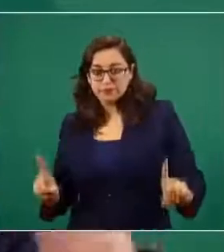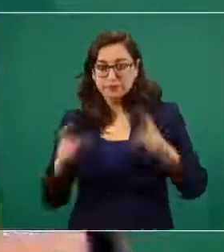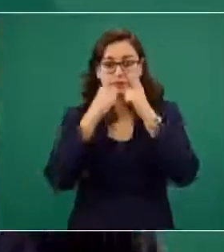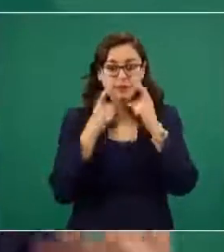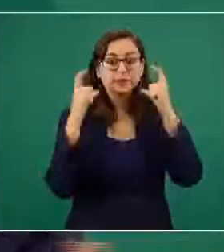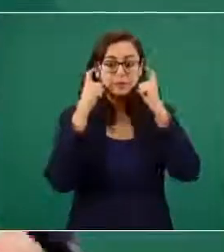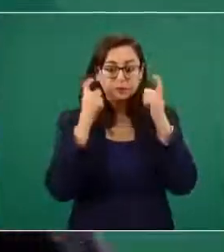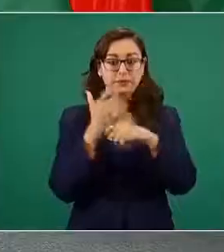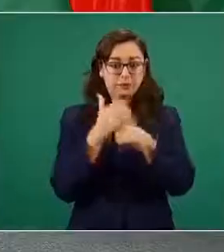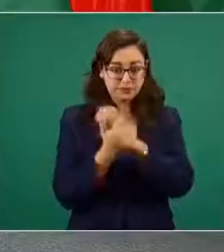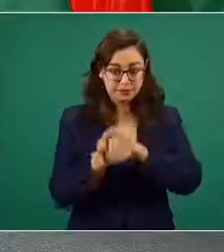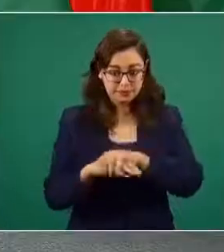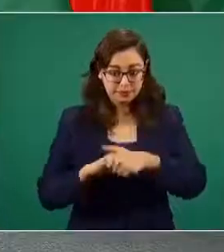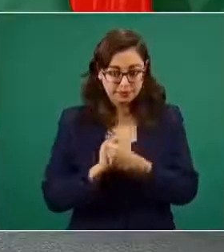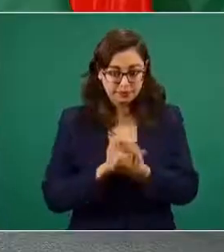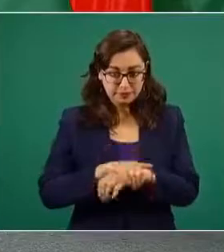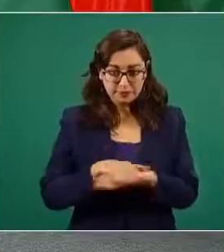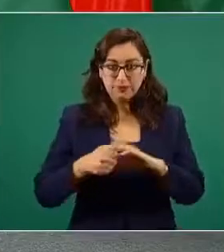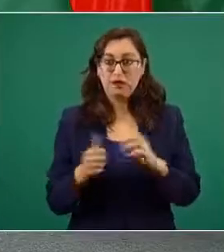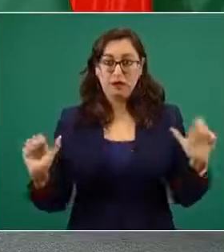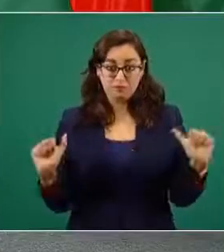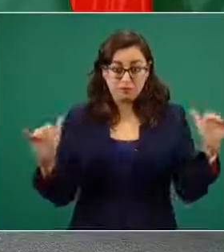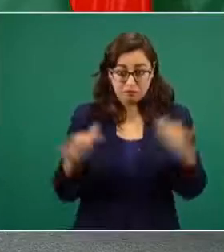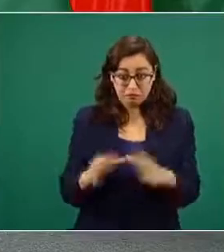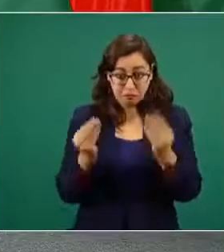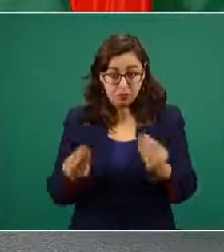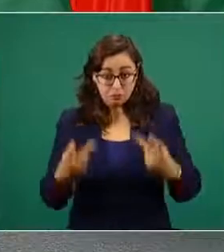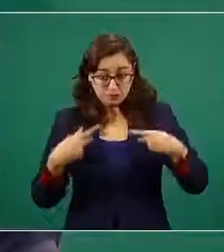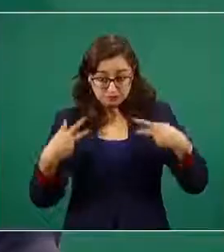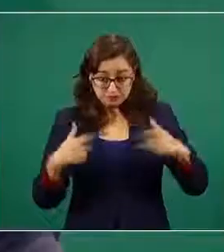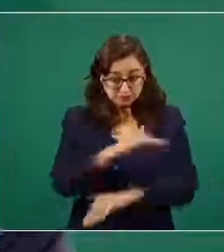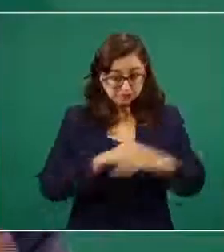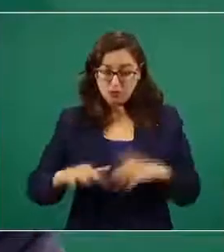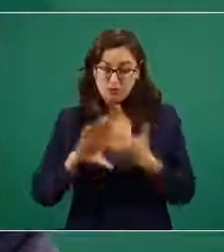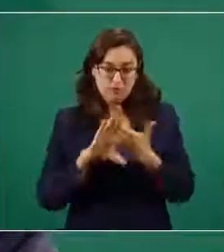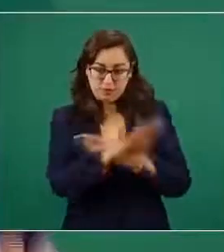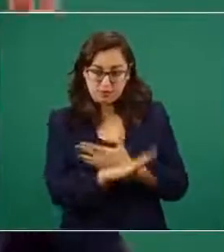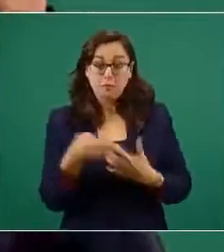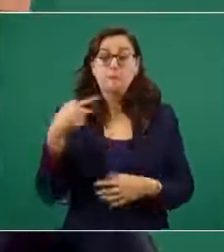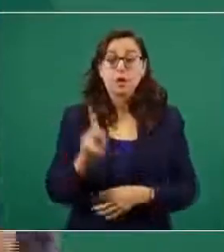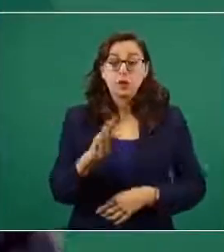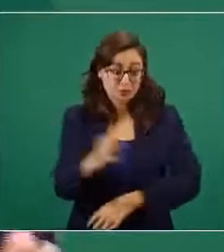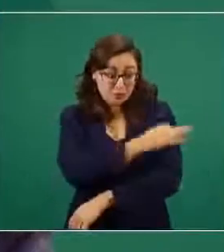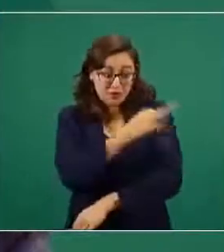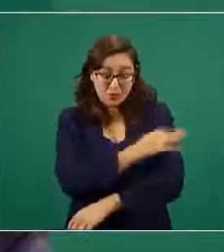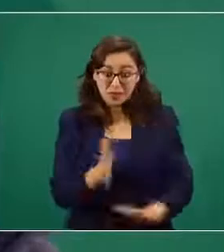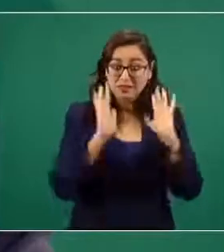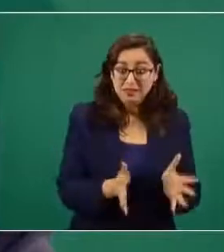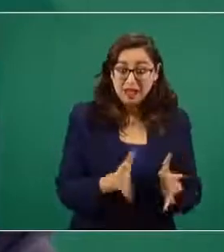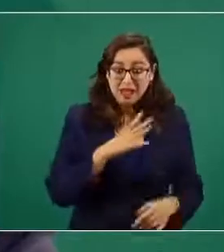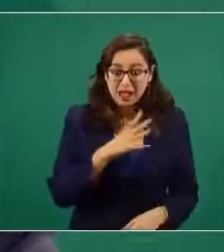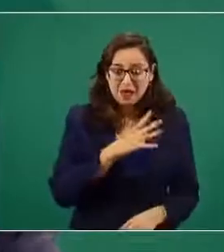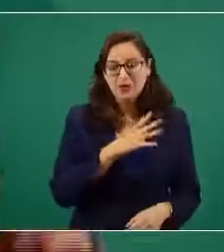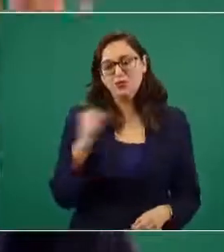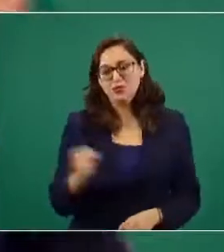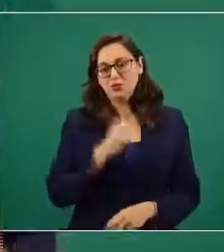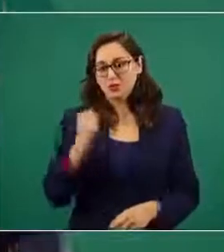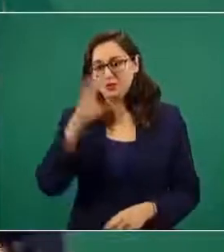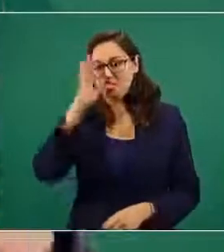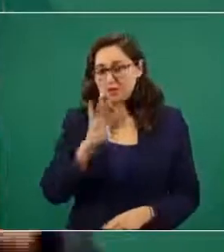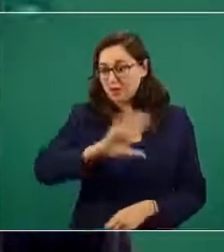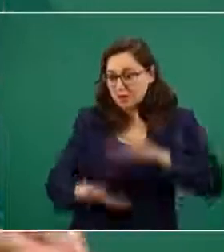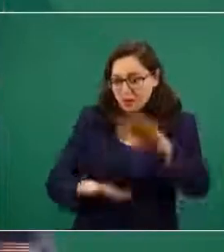el uso de cubrebocas, el lavado de manos, el no congregarse en grandes cantidades en el espacio público, etc. Pero ya con la vacuna vamos a reducir la mortalidad de manera muy importante,